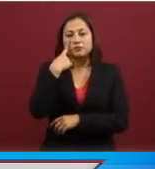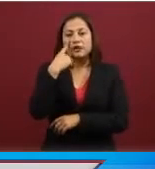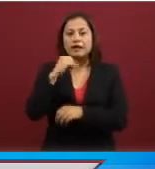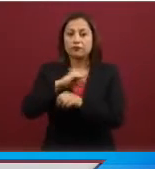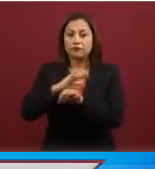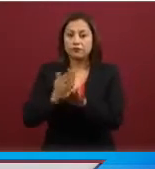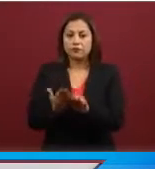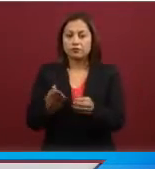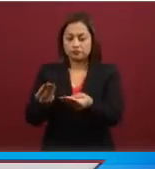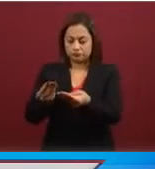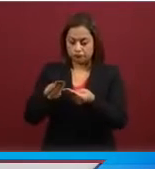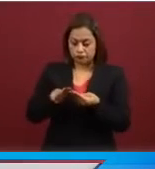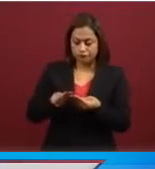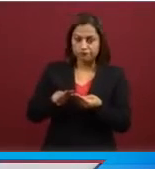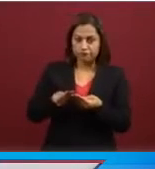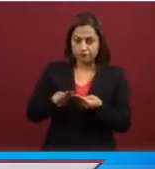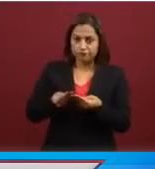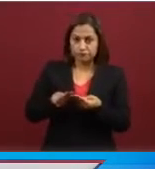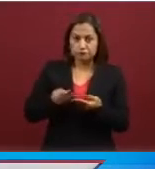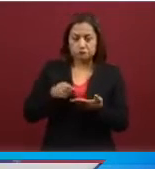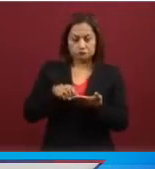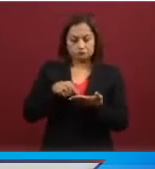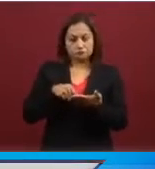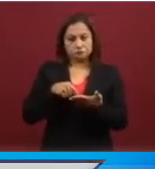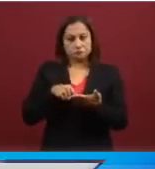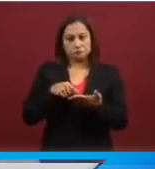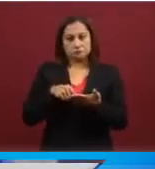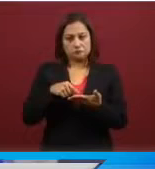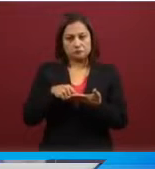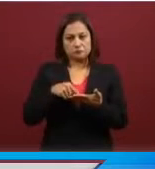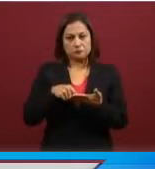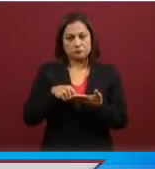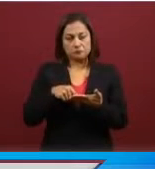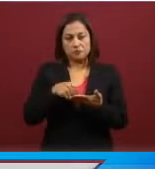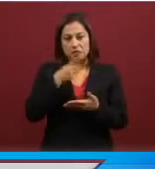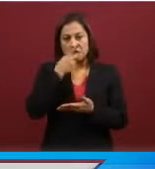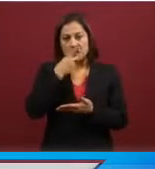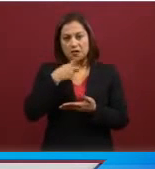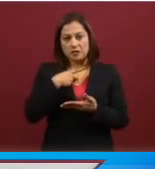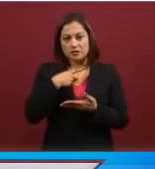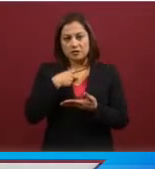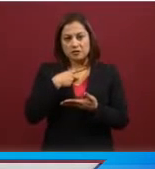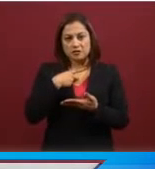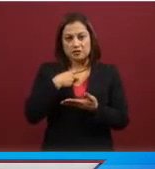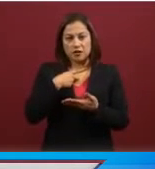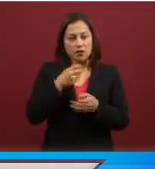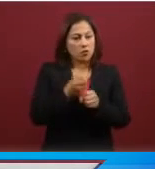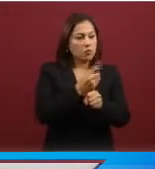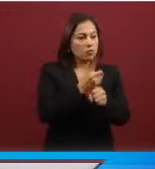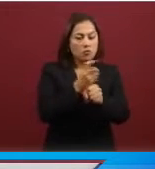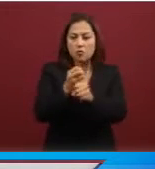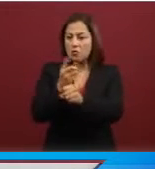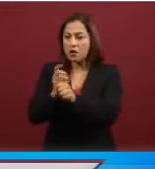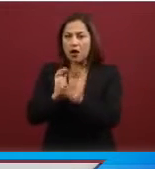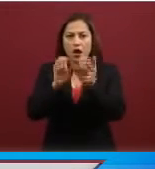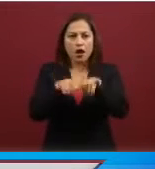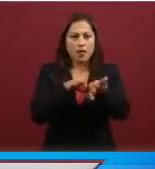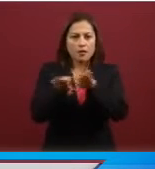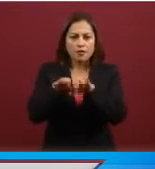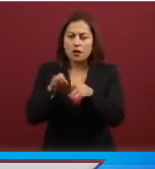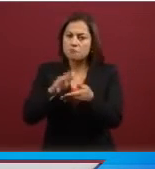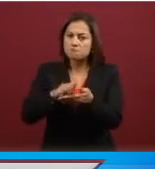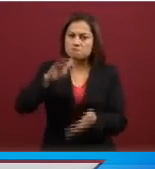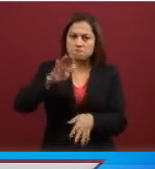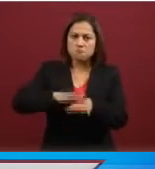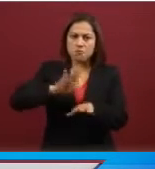información que hay más oportunidades de trabajo en la